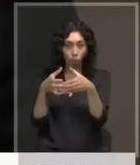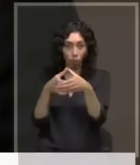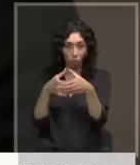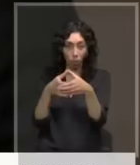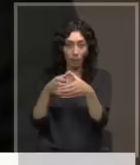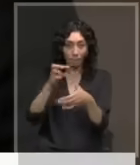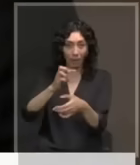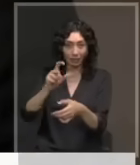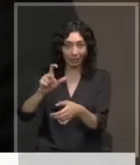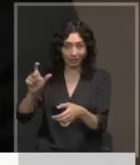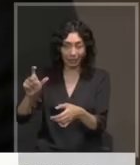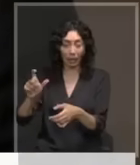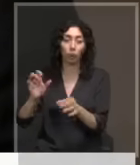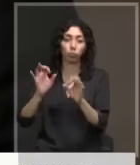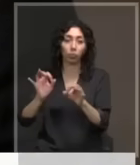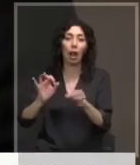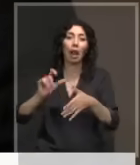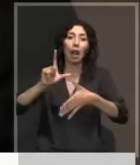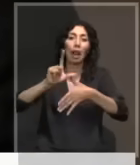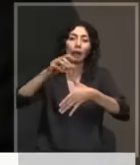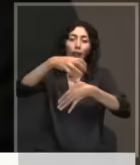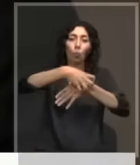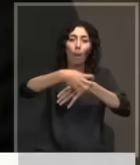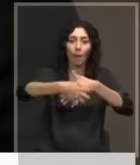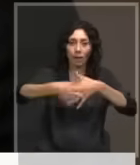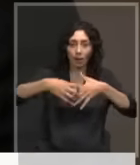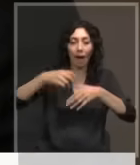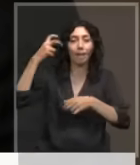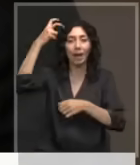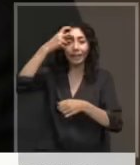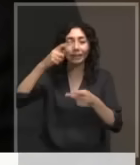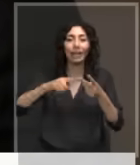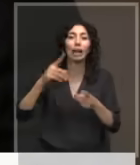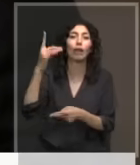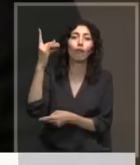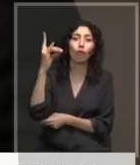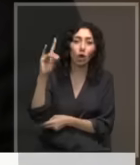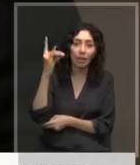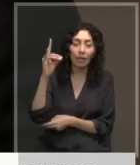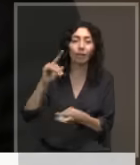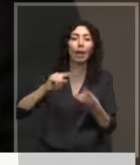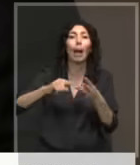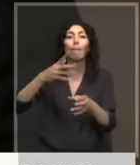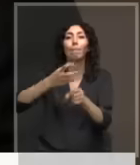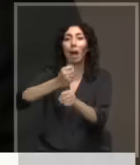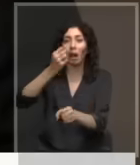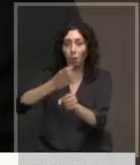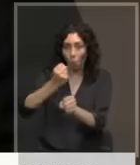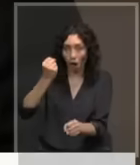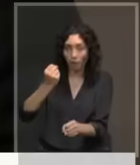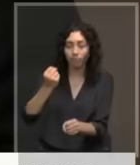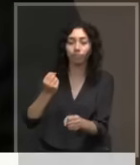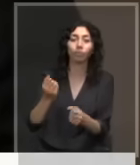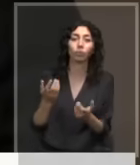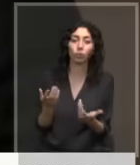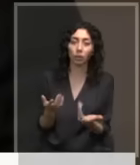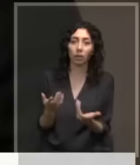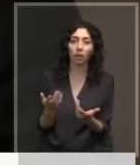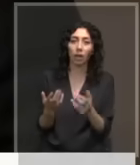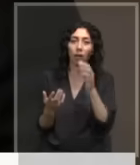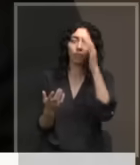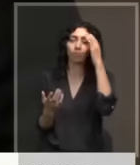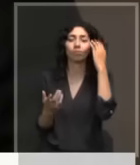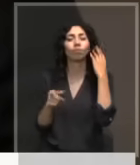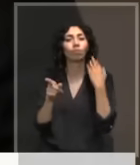en Latinoamérica, principalmente Brasil, Bolivia, Paraguay, y se ha detectado que tiene alguna